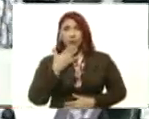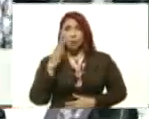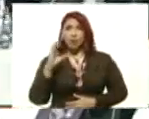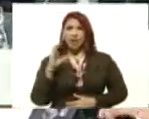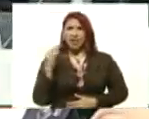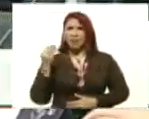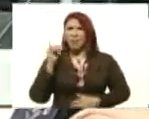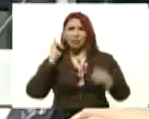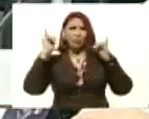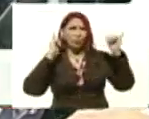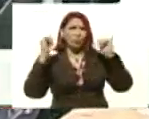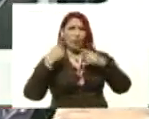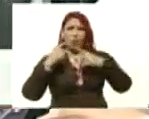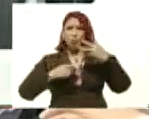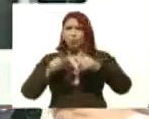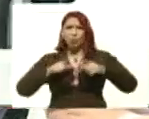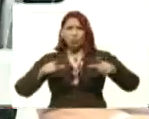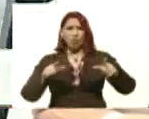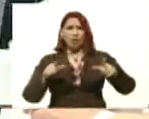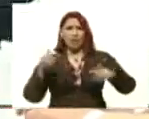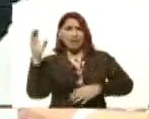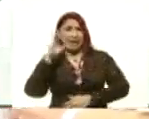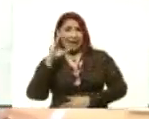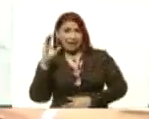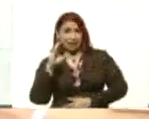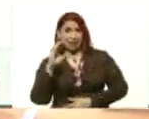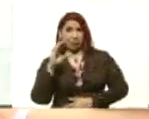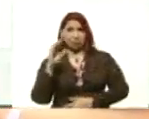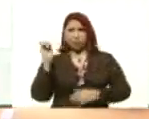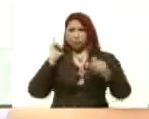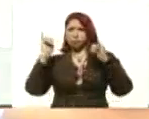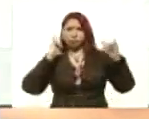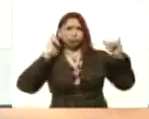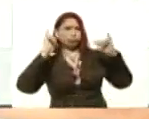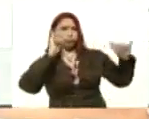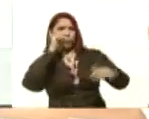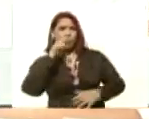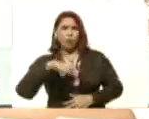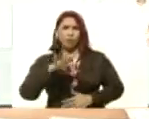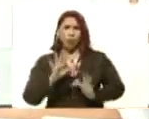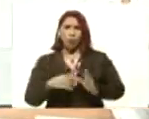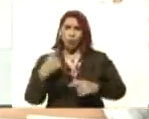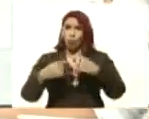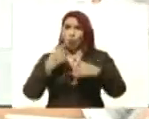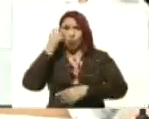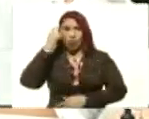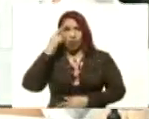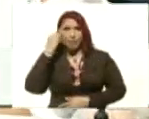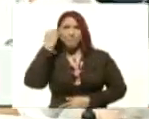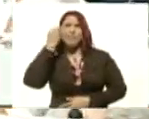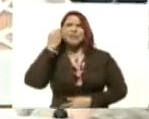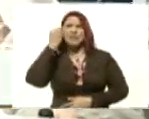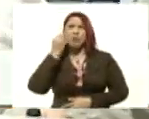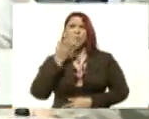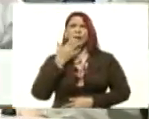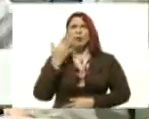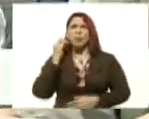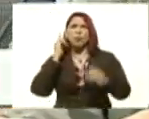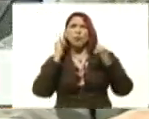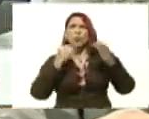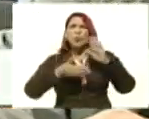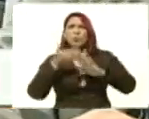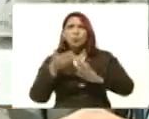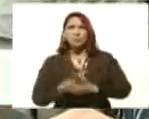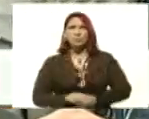que en otros lugares del país, porque el caraqueño es rumbero innato. Todos los días anda pensando en a qué rumba voy hoy.